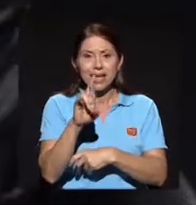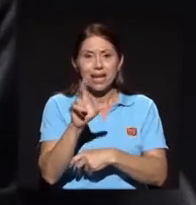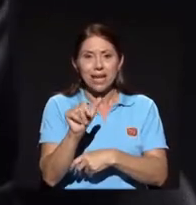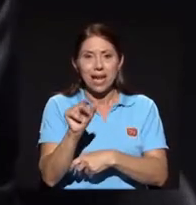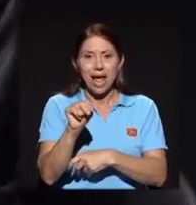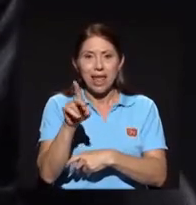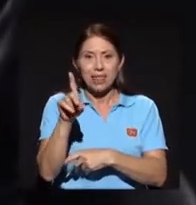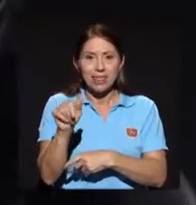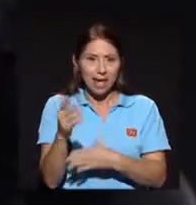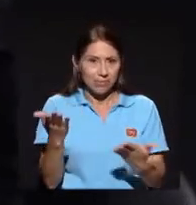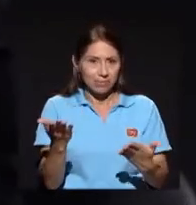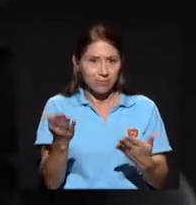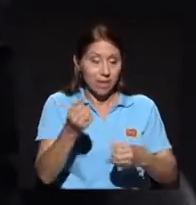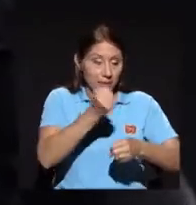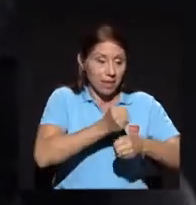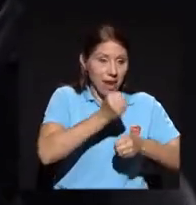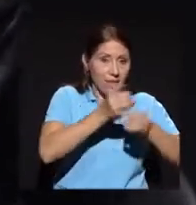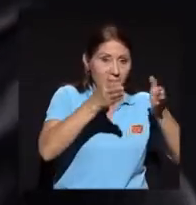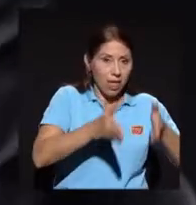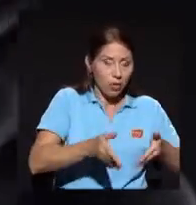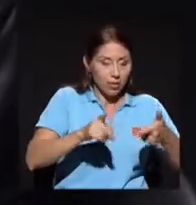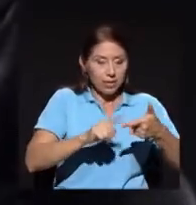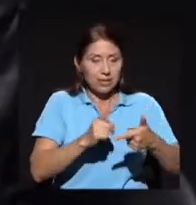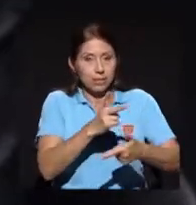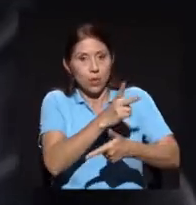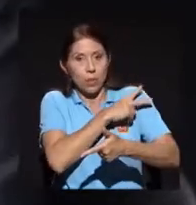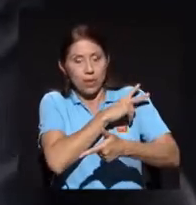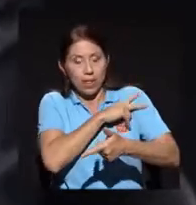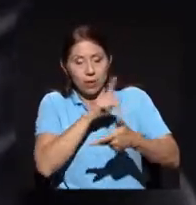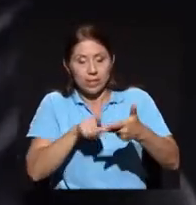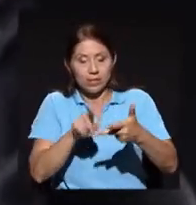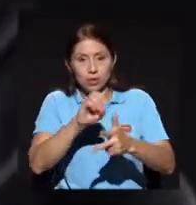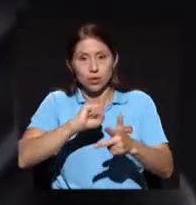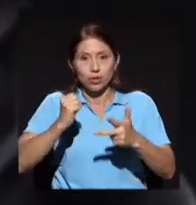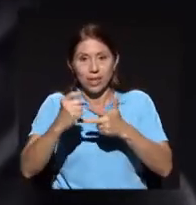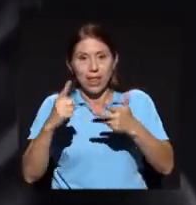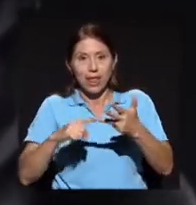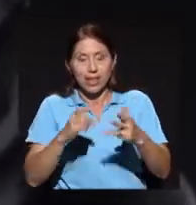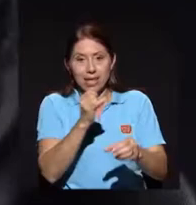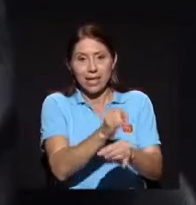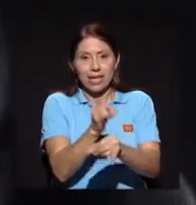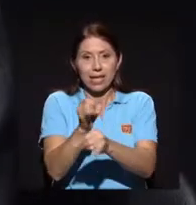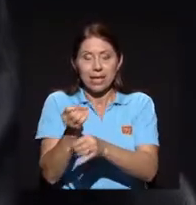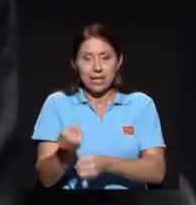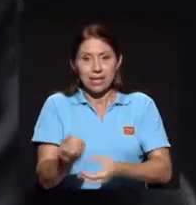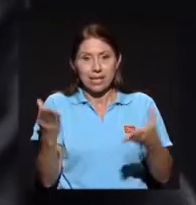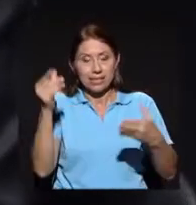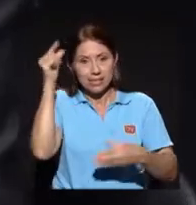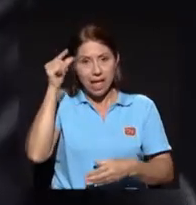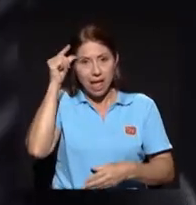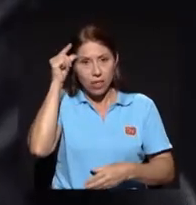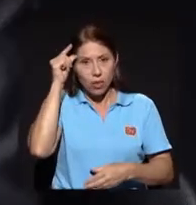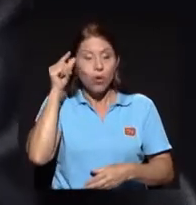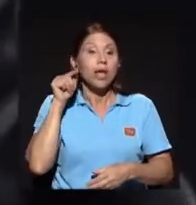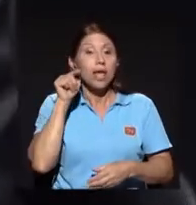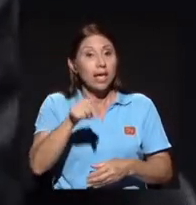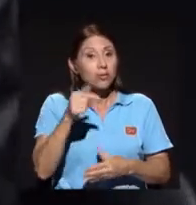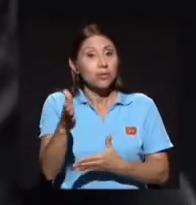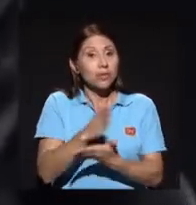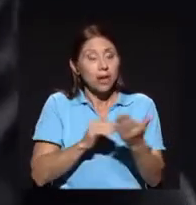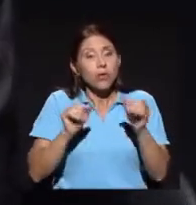trabajadores empleadores sociedad y estado es también algo que puede